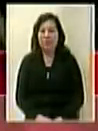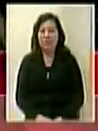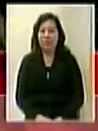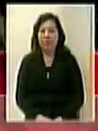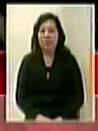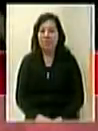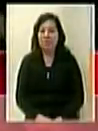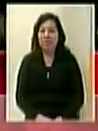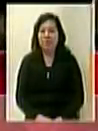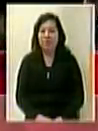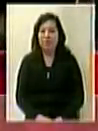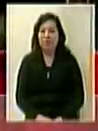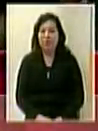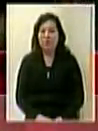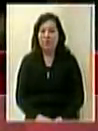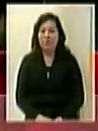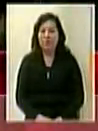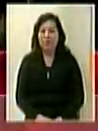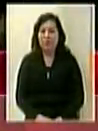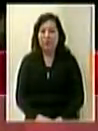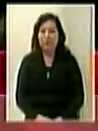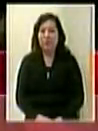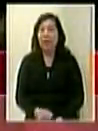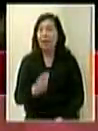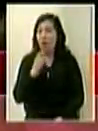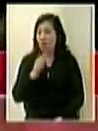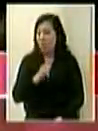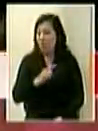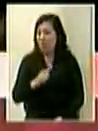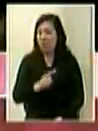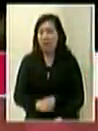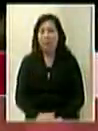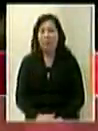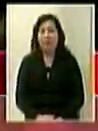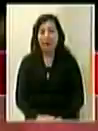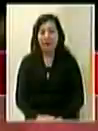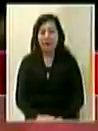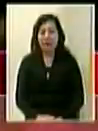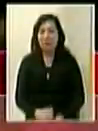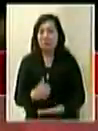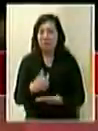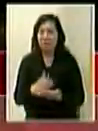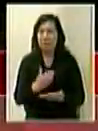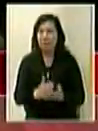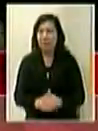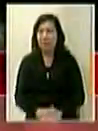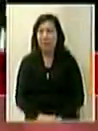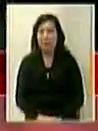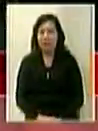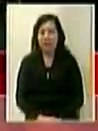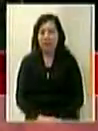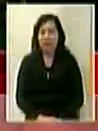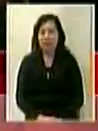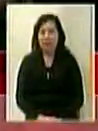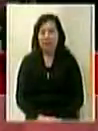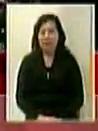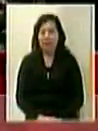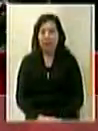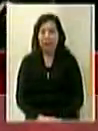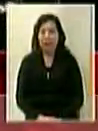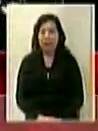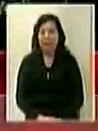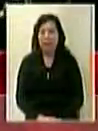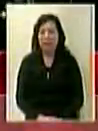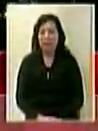Presidente, bueno, aquí están las autoridades que han participado de esta jornada. Está